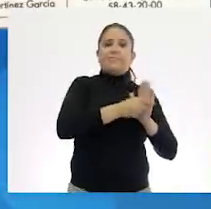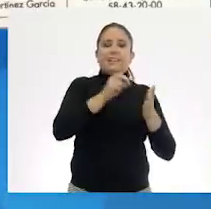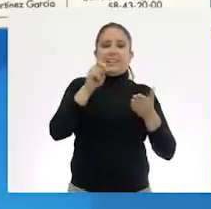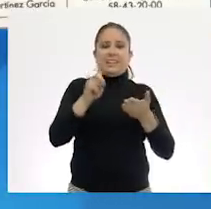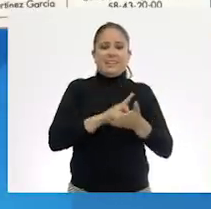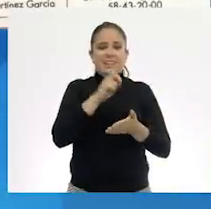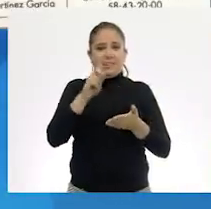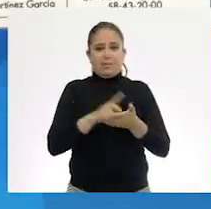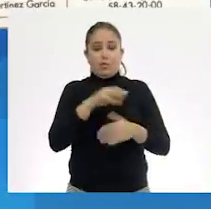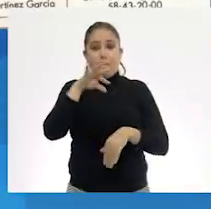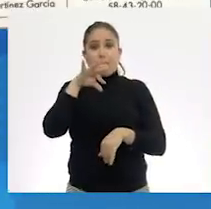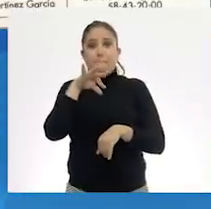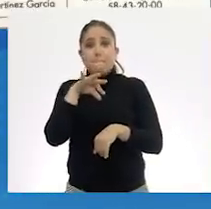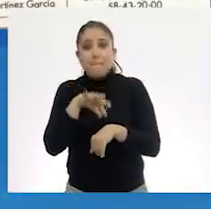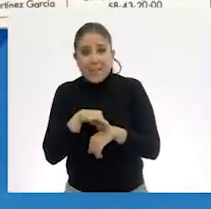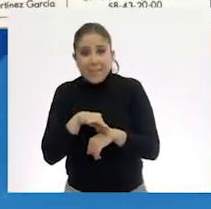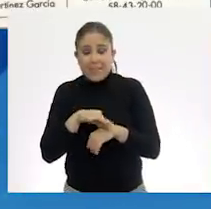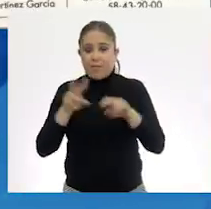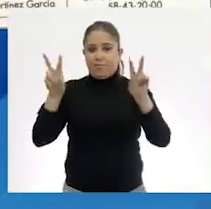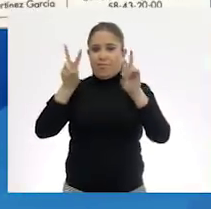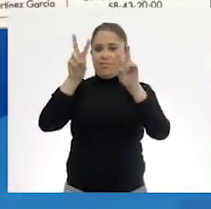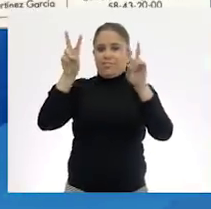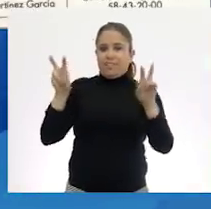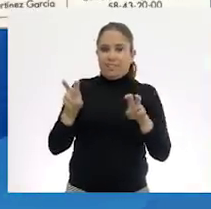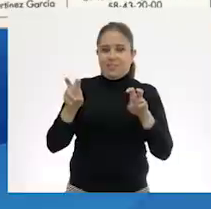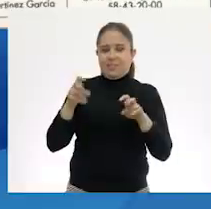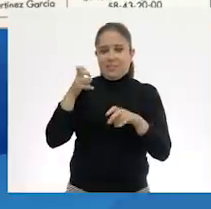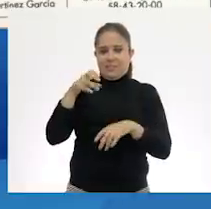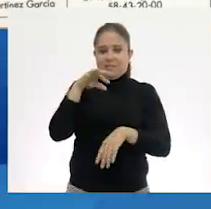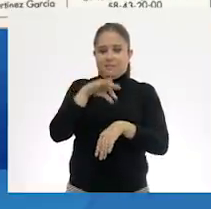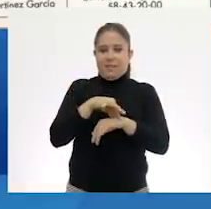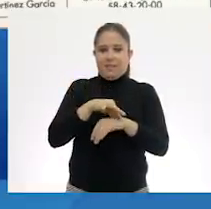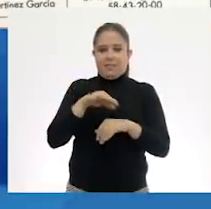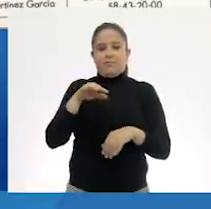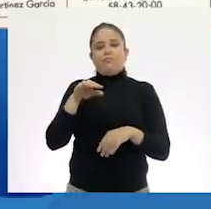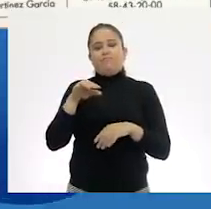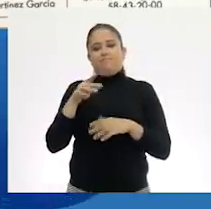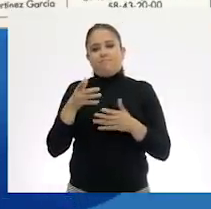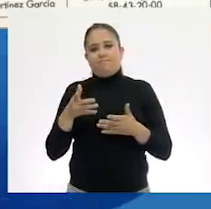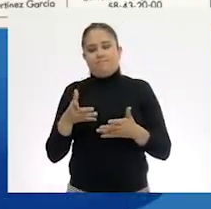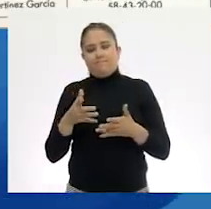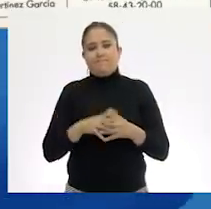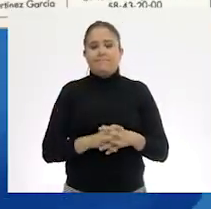Directorio médico. Ese es el título de este directorio. Ajá.